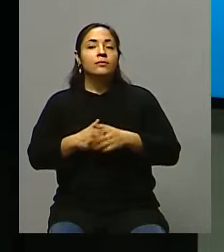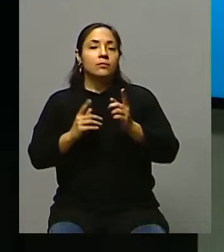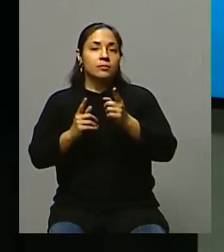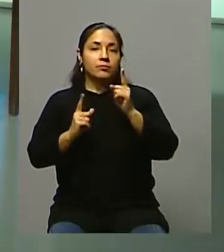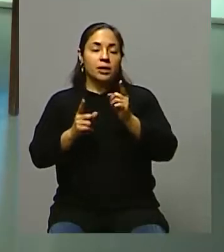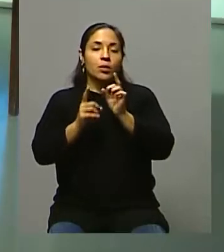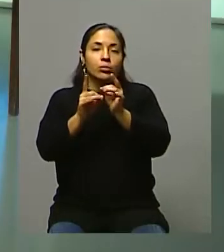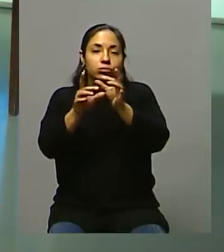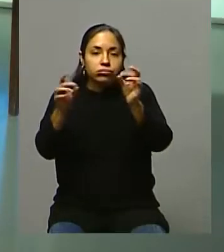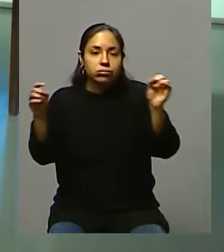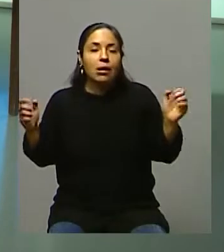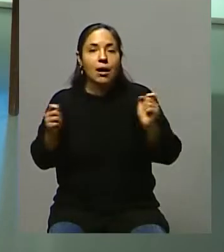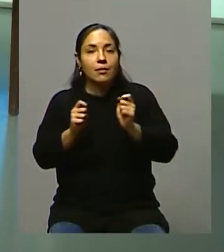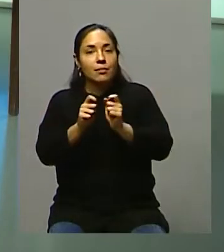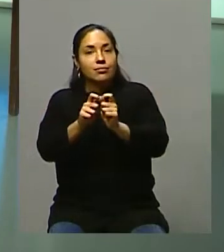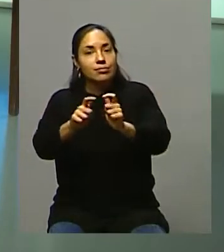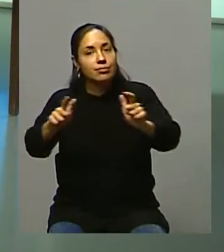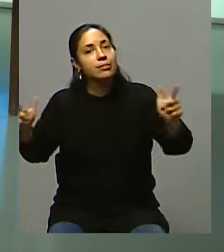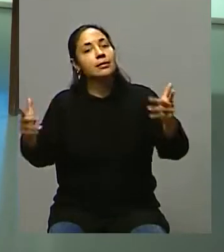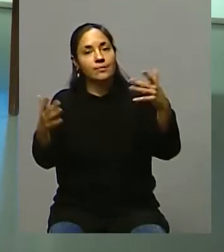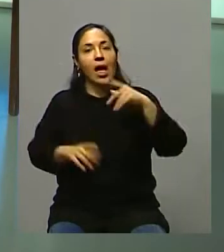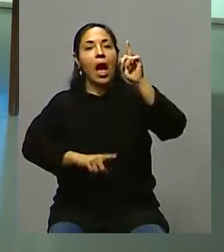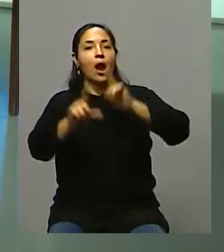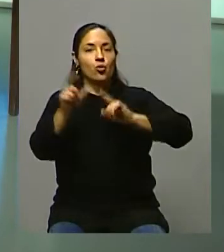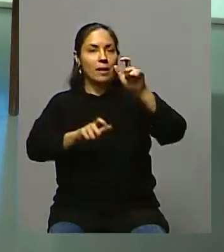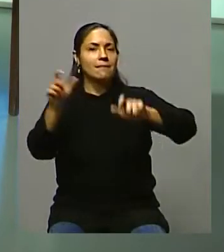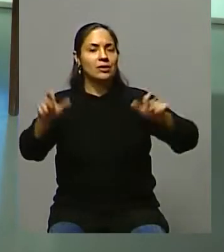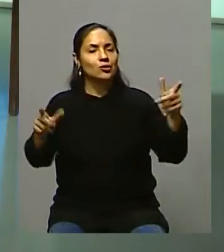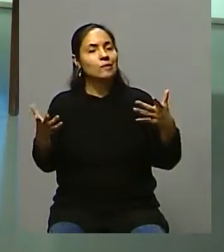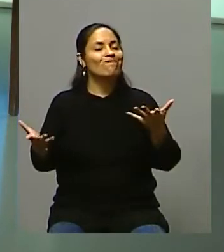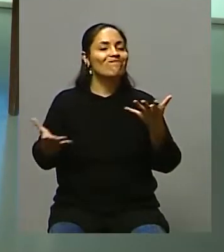avanzando los casos, hay gente que todavía tiene así como